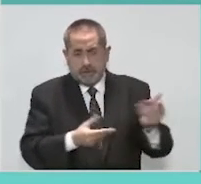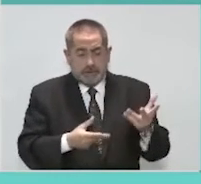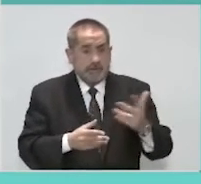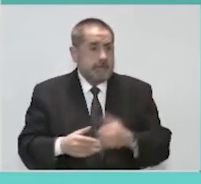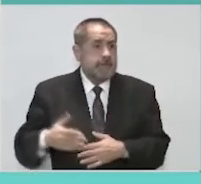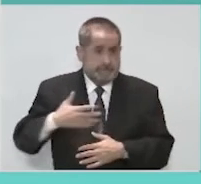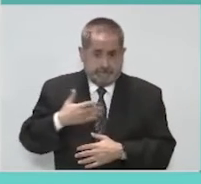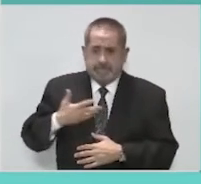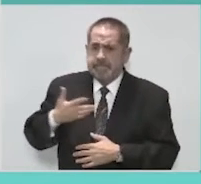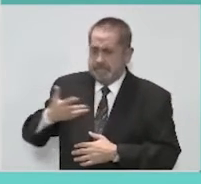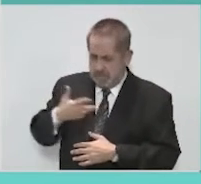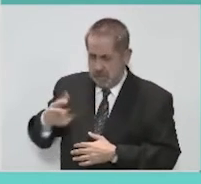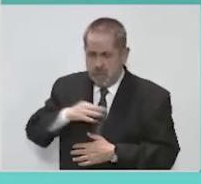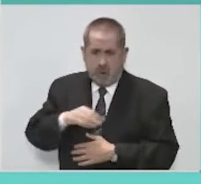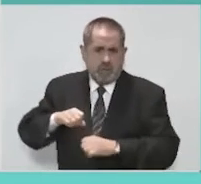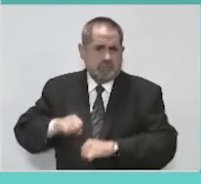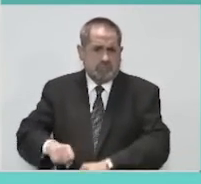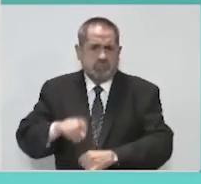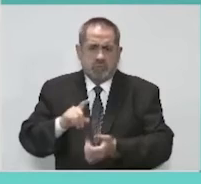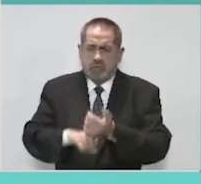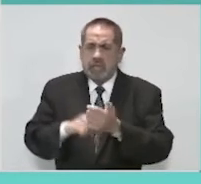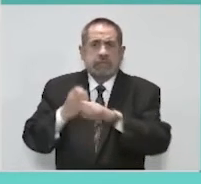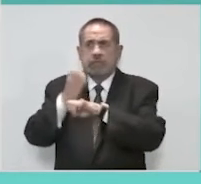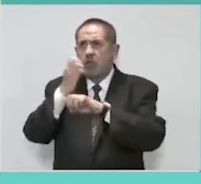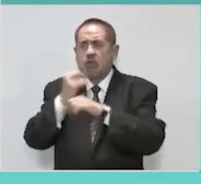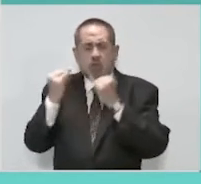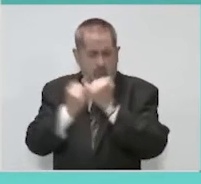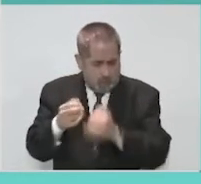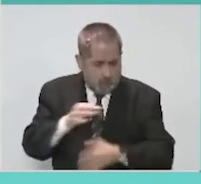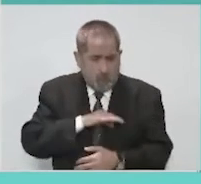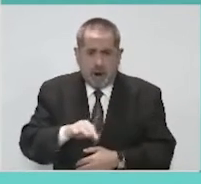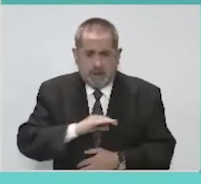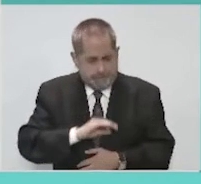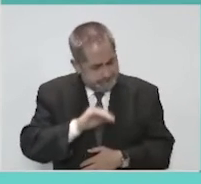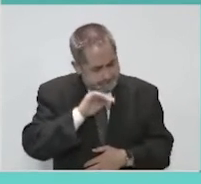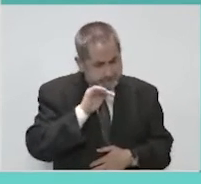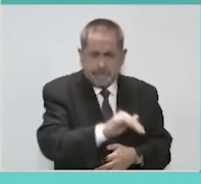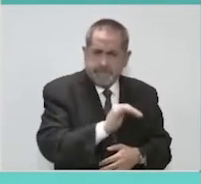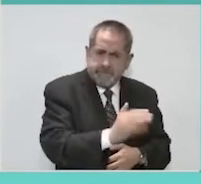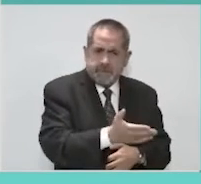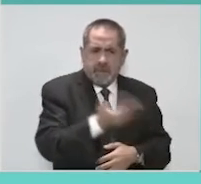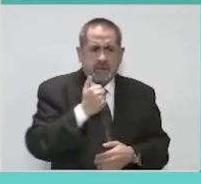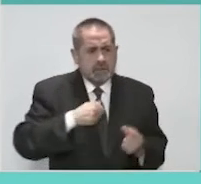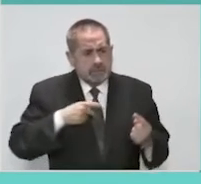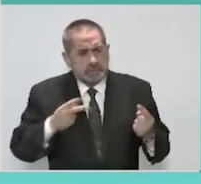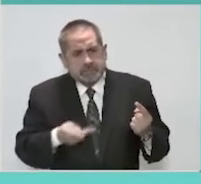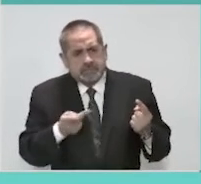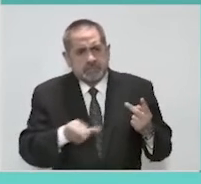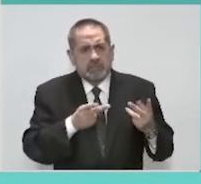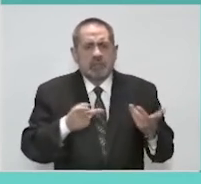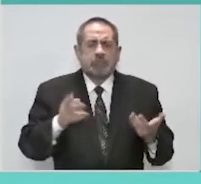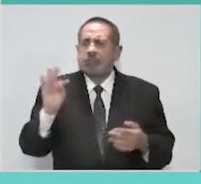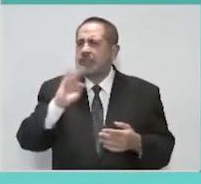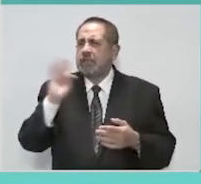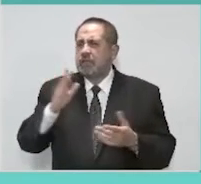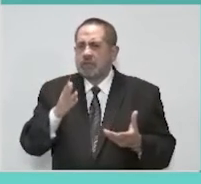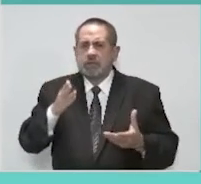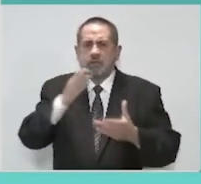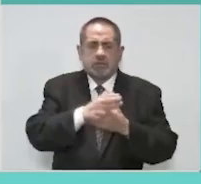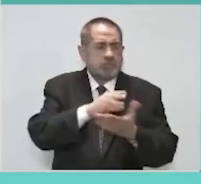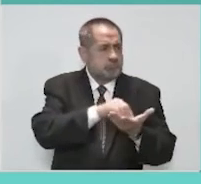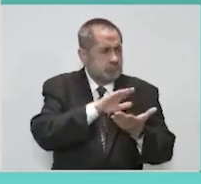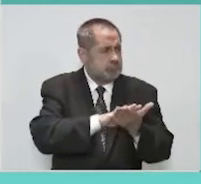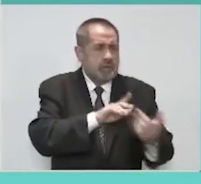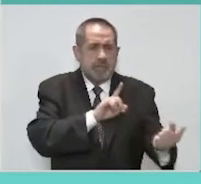tiene manera órgano garante y los de los estados igual de hacerle una serie de diligencias podemos citar personas